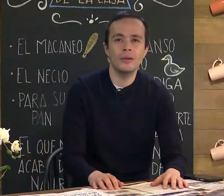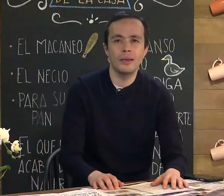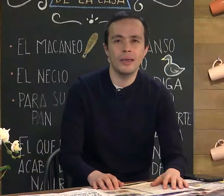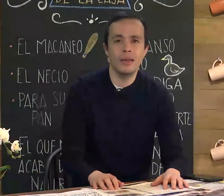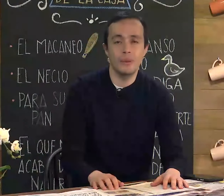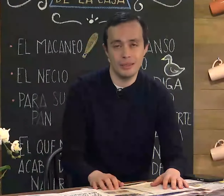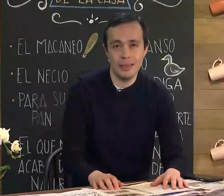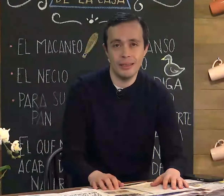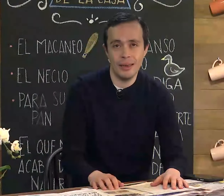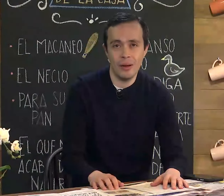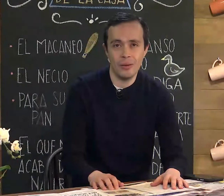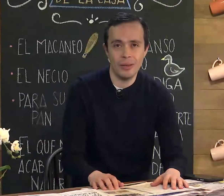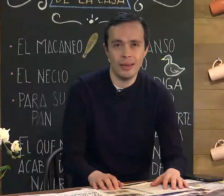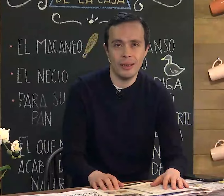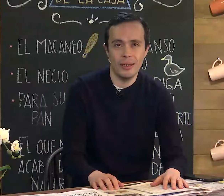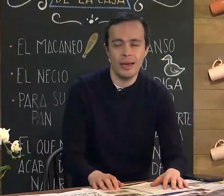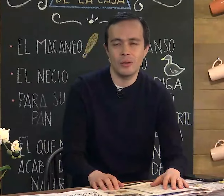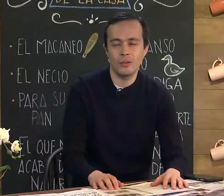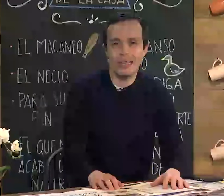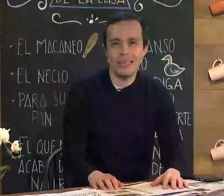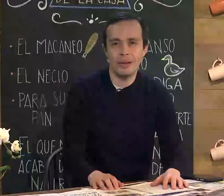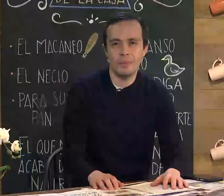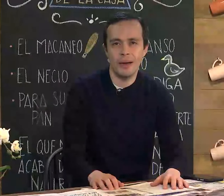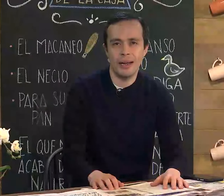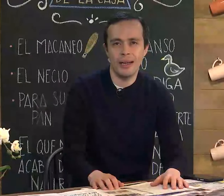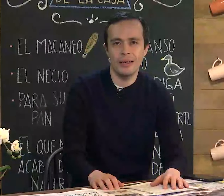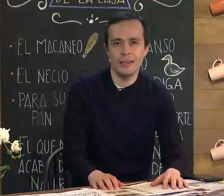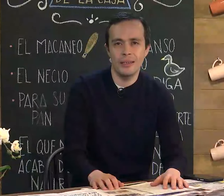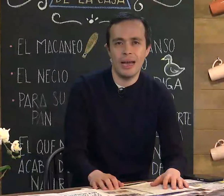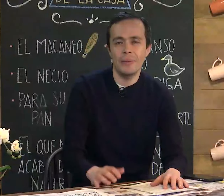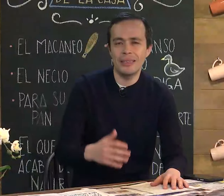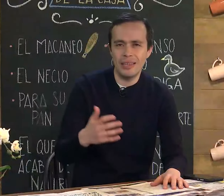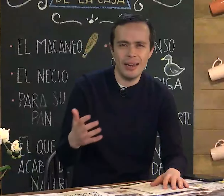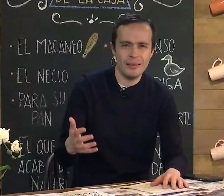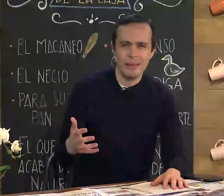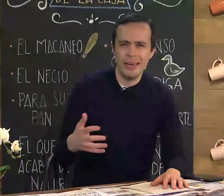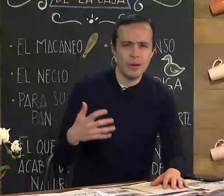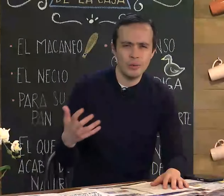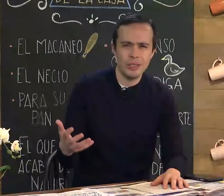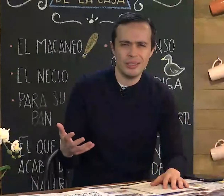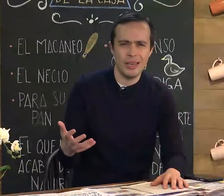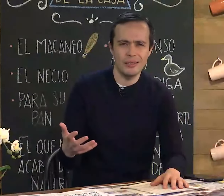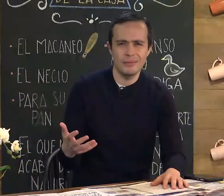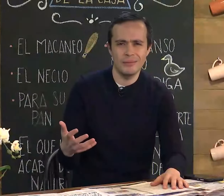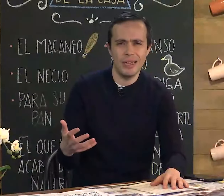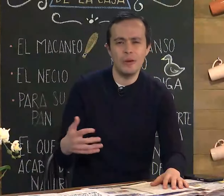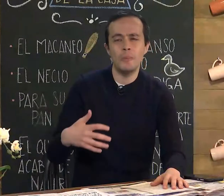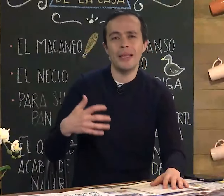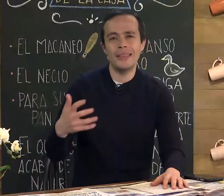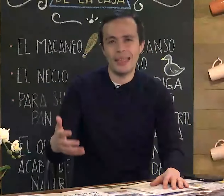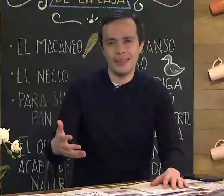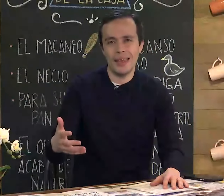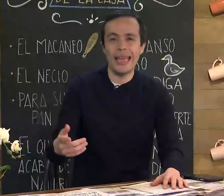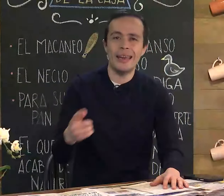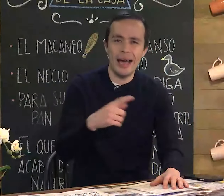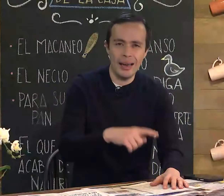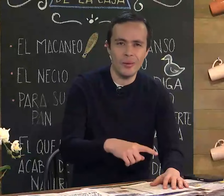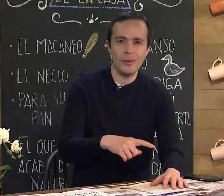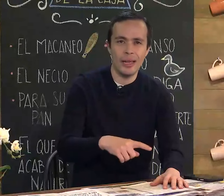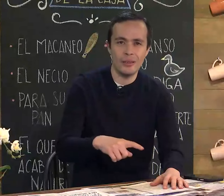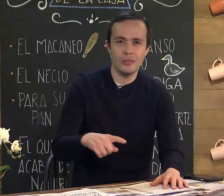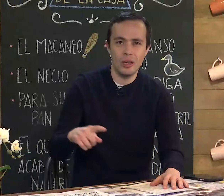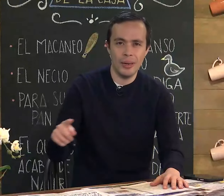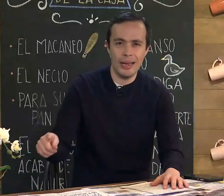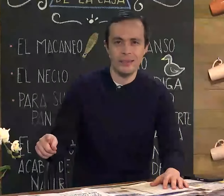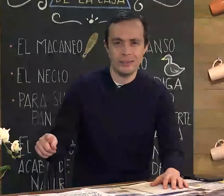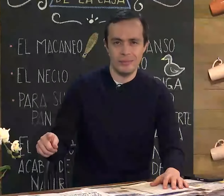y con el presidente de la corte Arturo Saldívar para avanzar en la justicia en un pendiente en algo